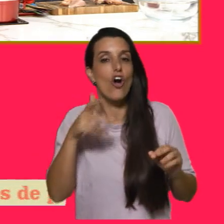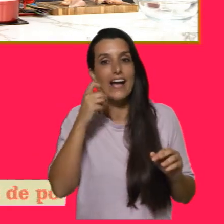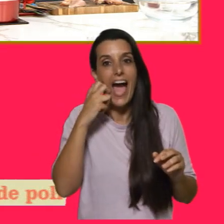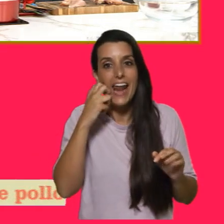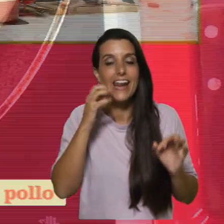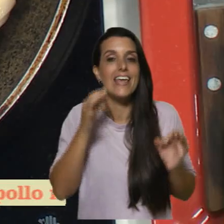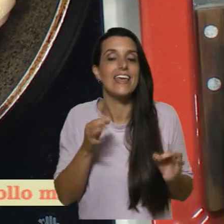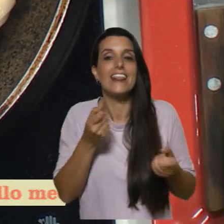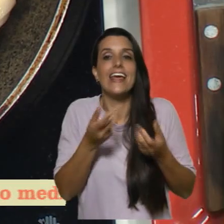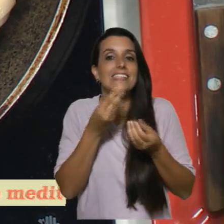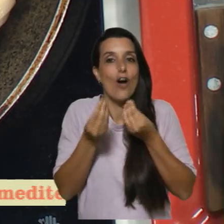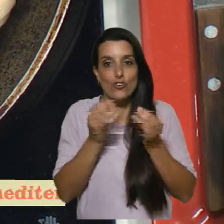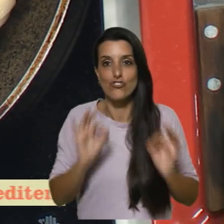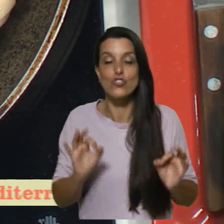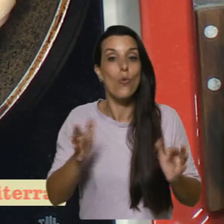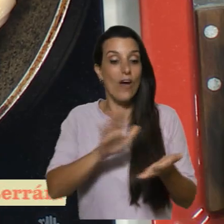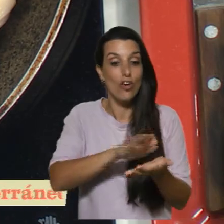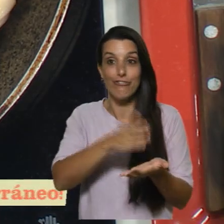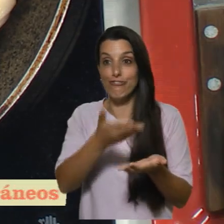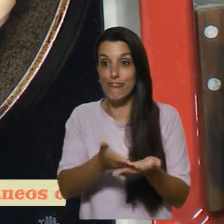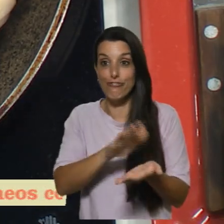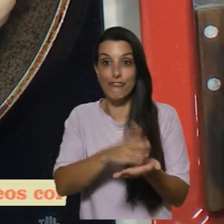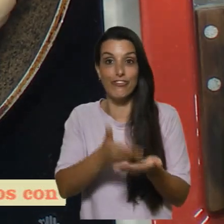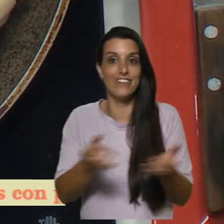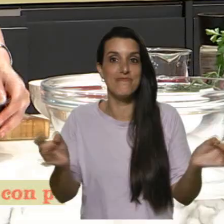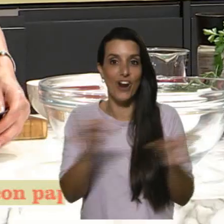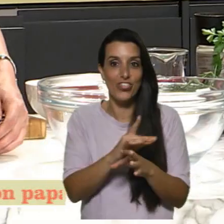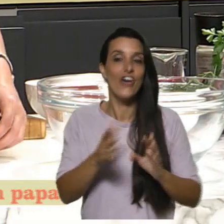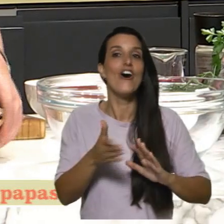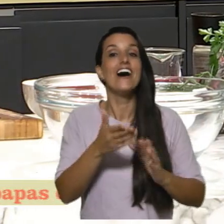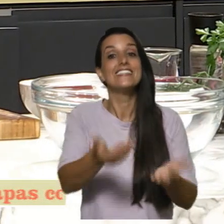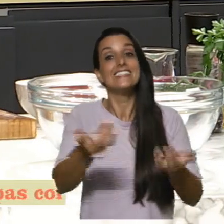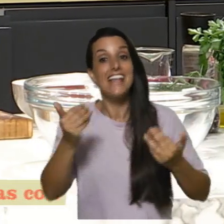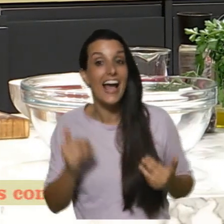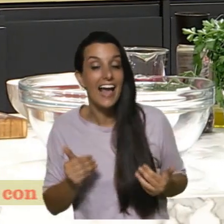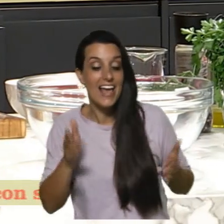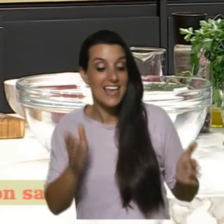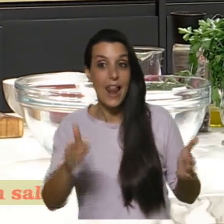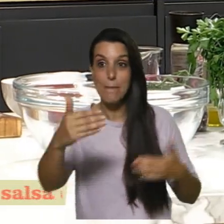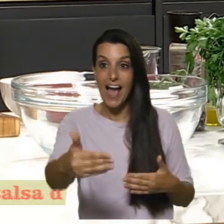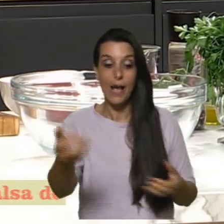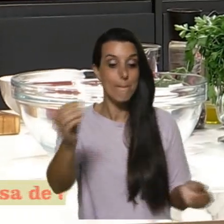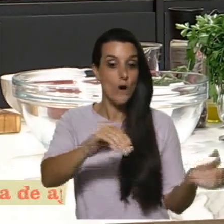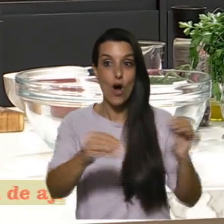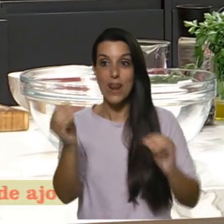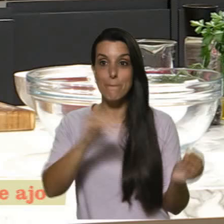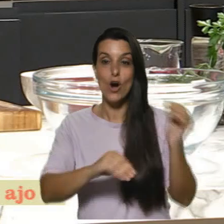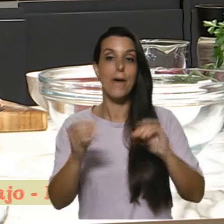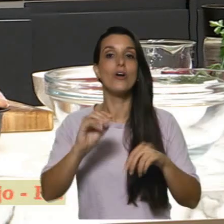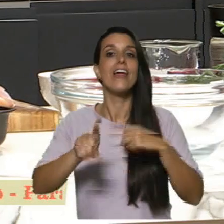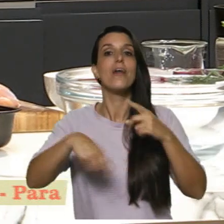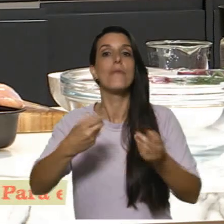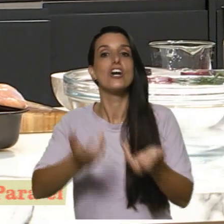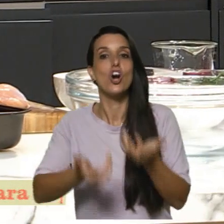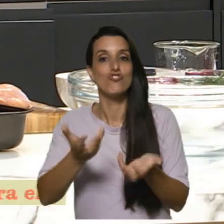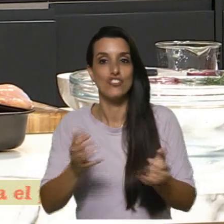y te encuentre como otro saborcito. Cuando se van dorando de un lado y del otro, los retirás y los vas poniendo directamente en la asadera que luego los vamos a